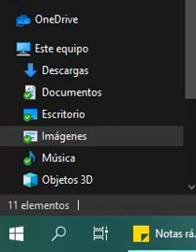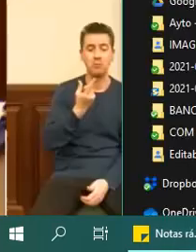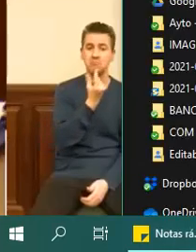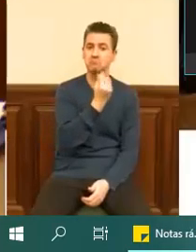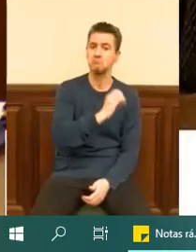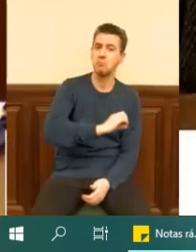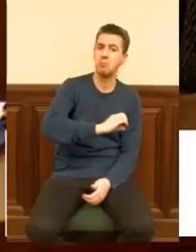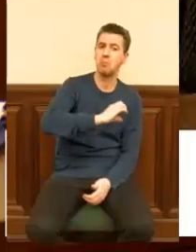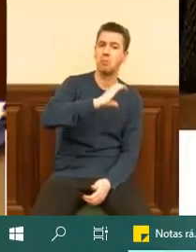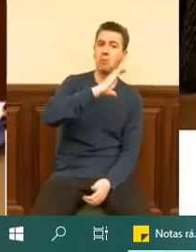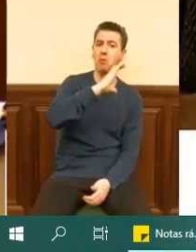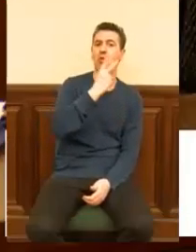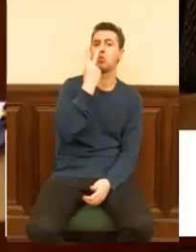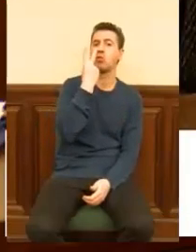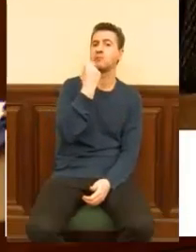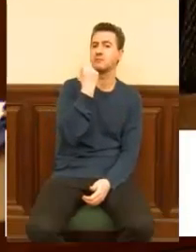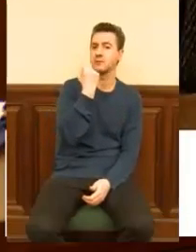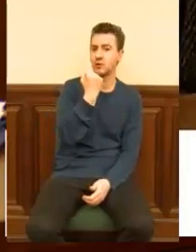2 millones de euros en el año